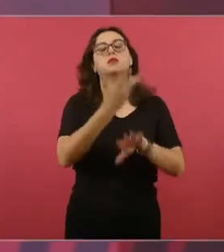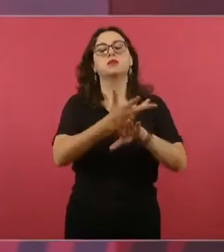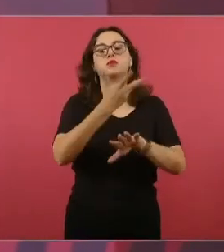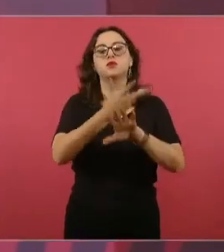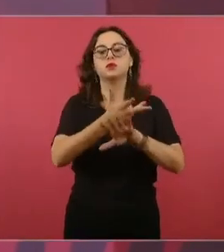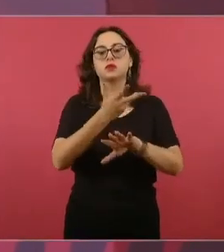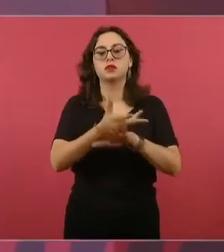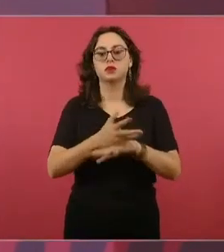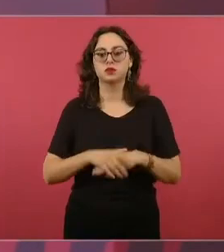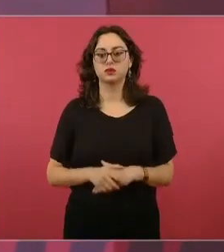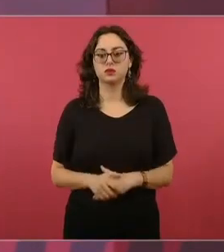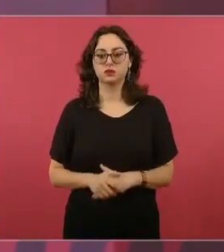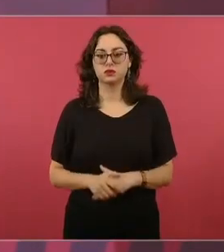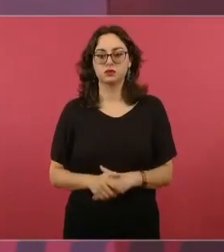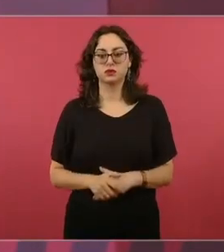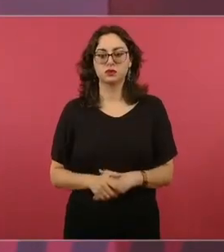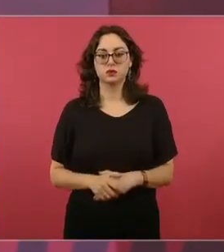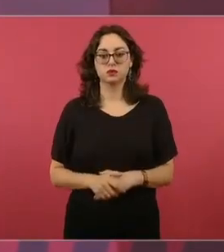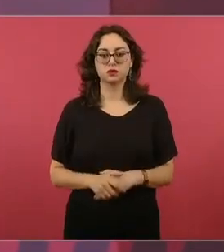¿Eh?